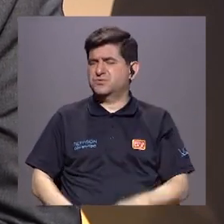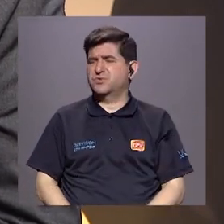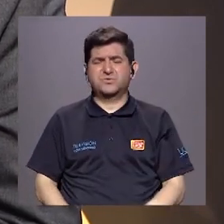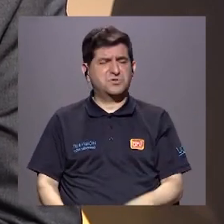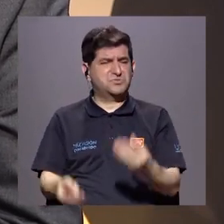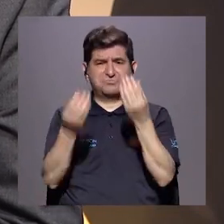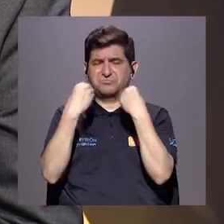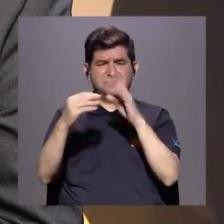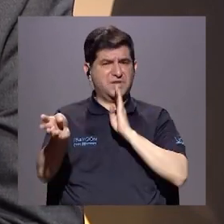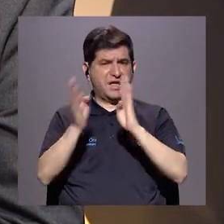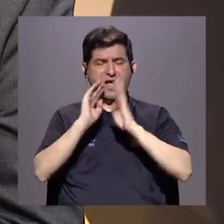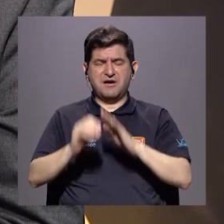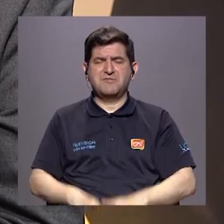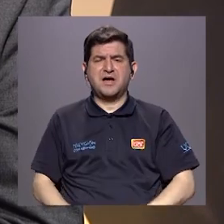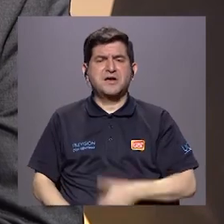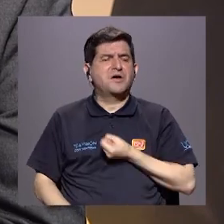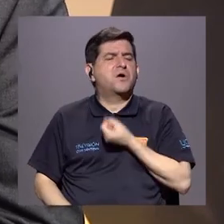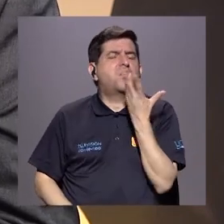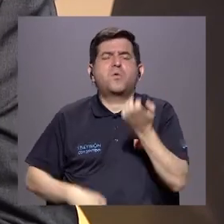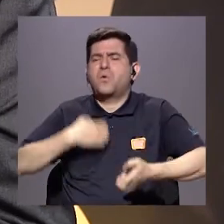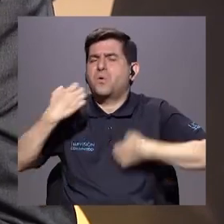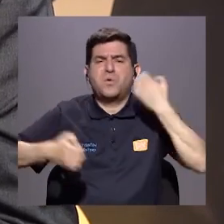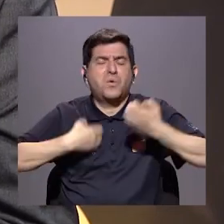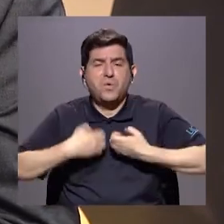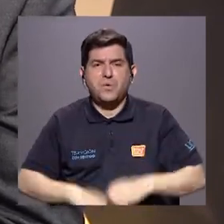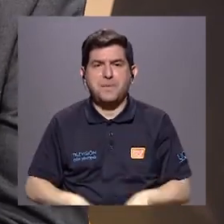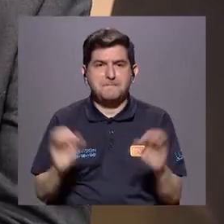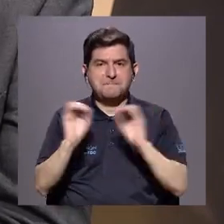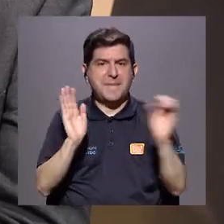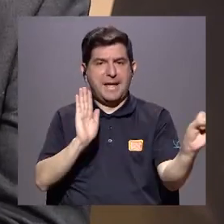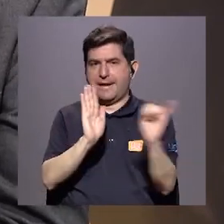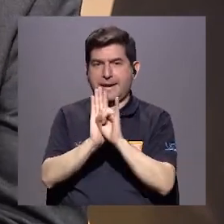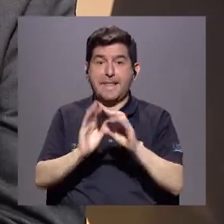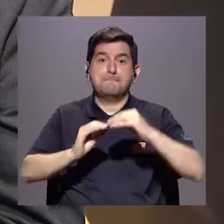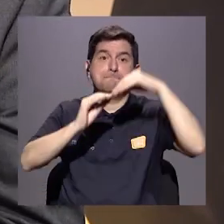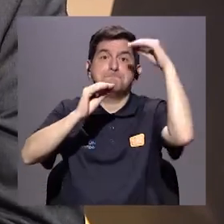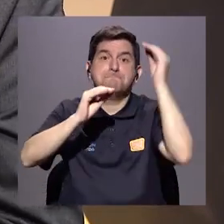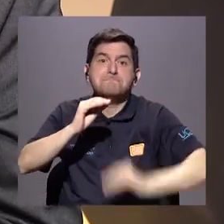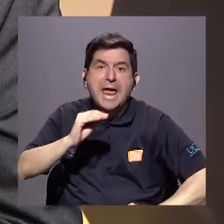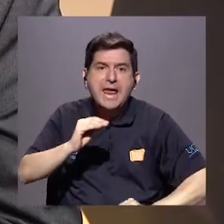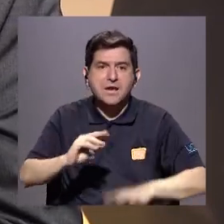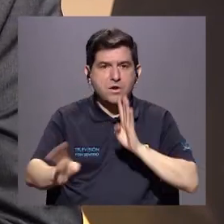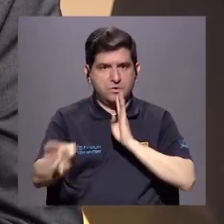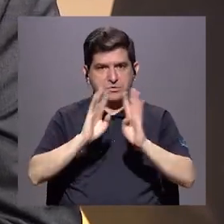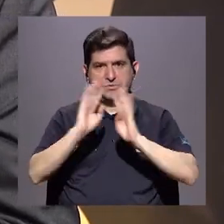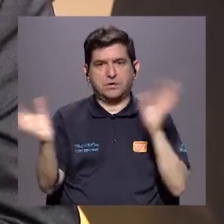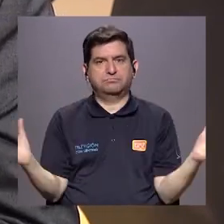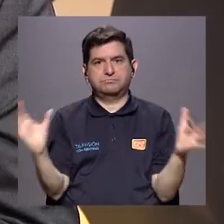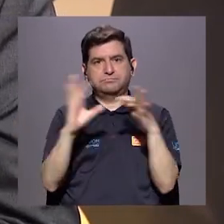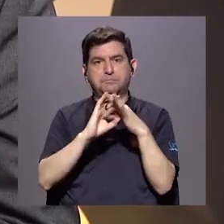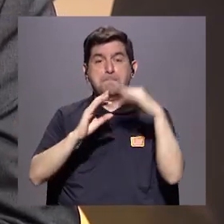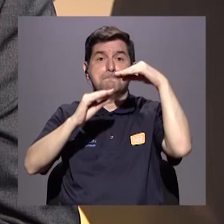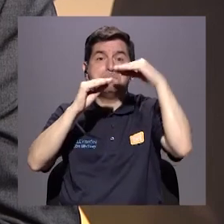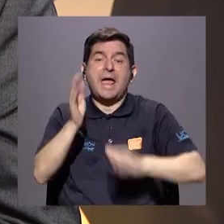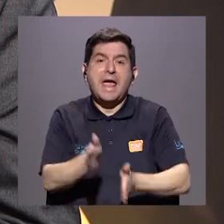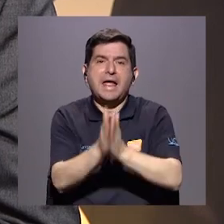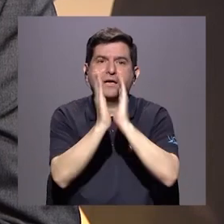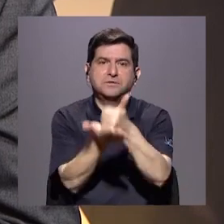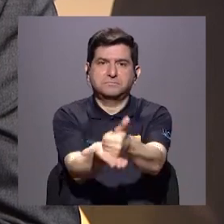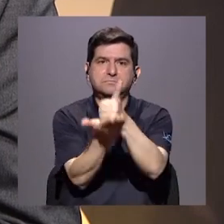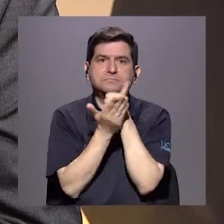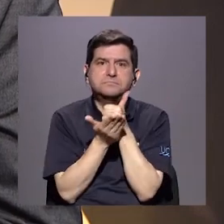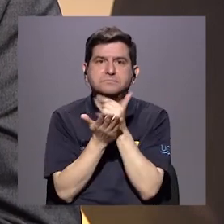ni a descargar las emociones ni ni siquiera identificarlas pero mucho menos a conversar al respecto y mucho menos pedir ayuda